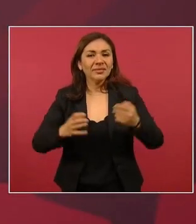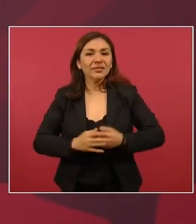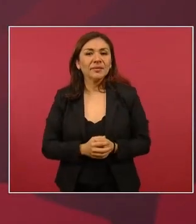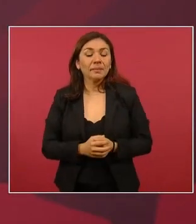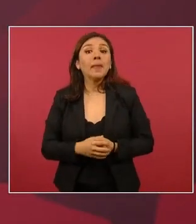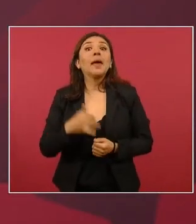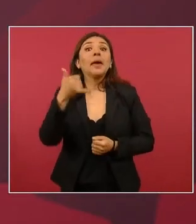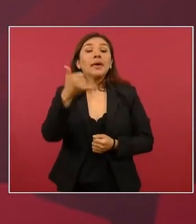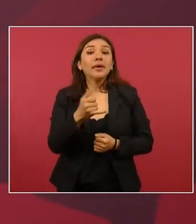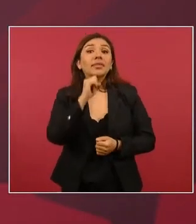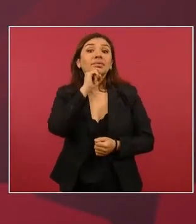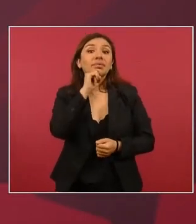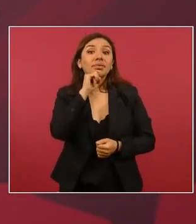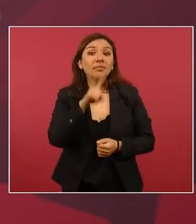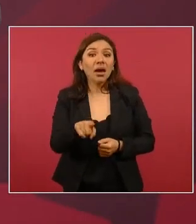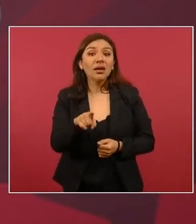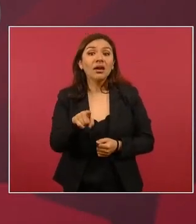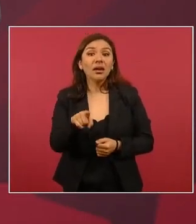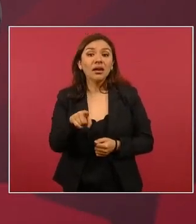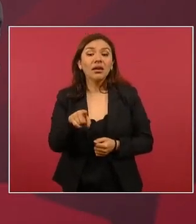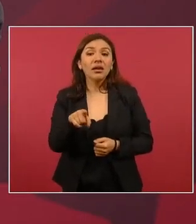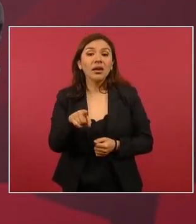Pero además,